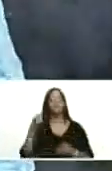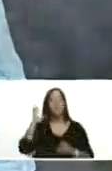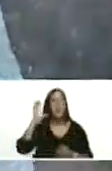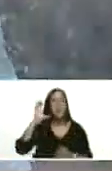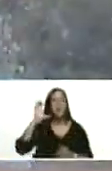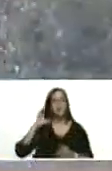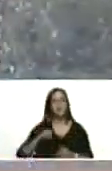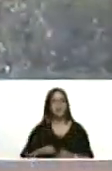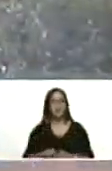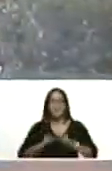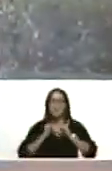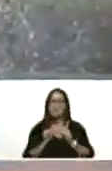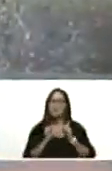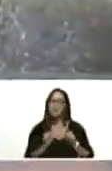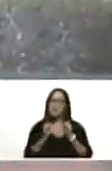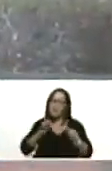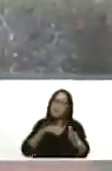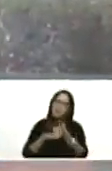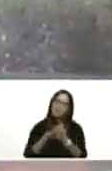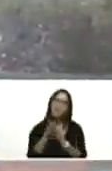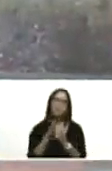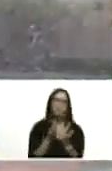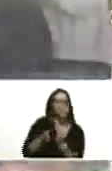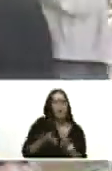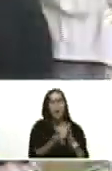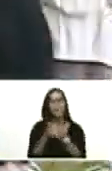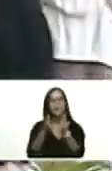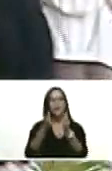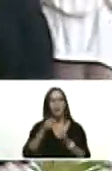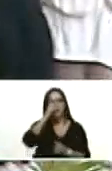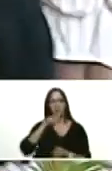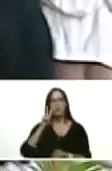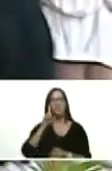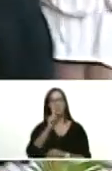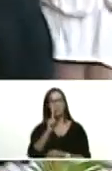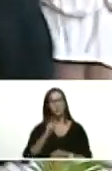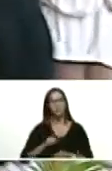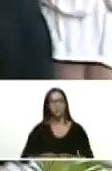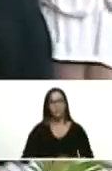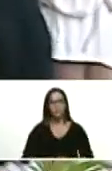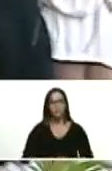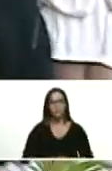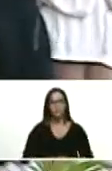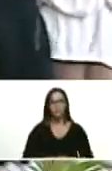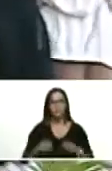patria siga transitando su camino del siglo XXI.